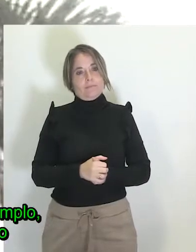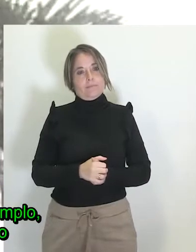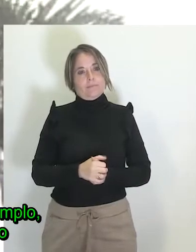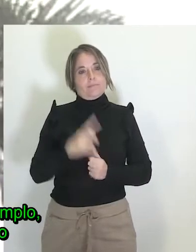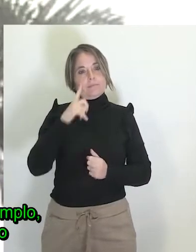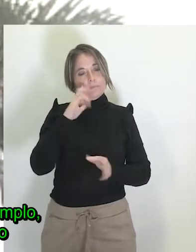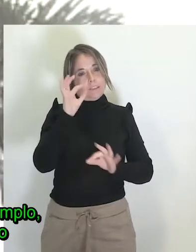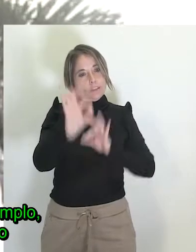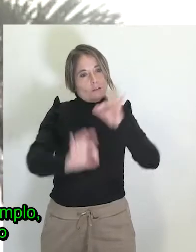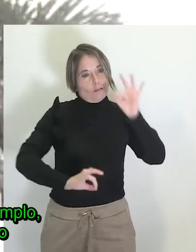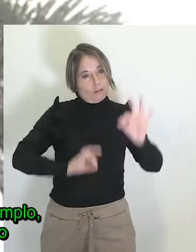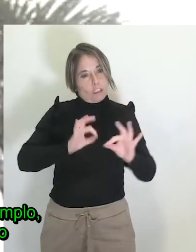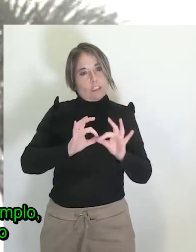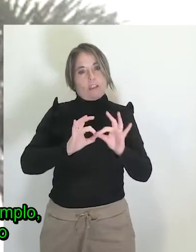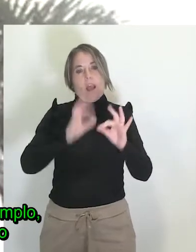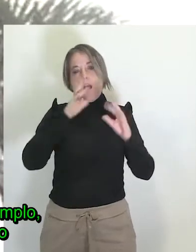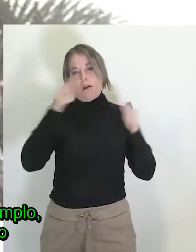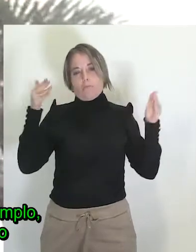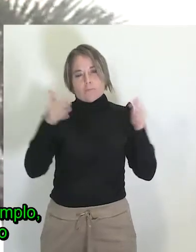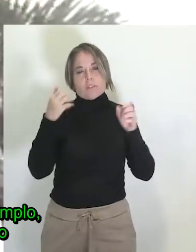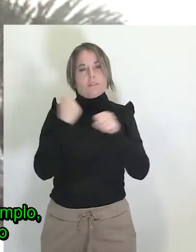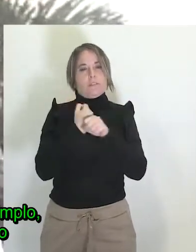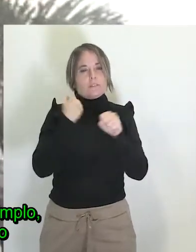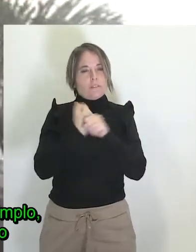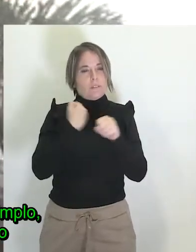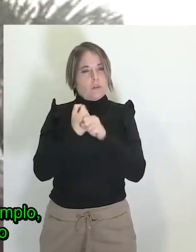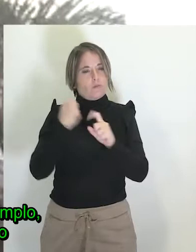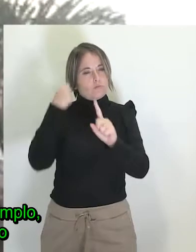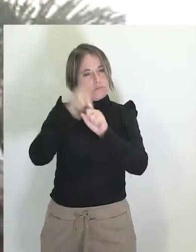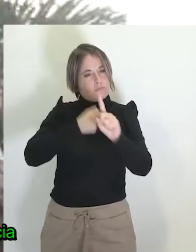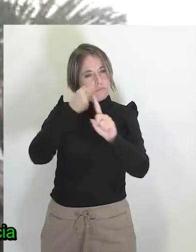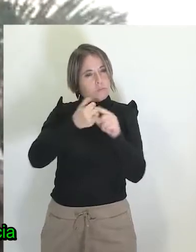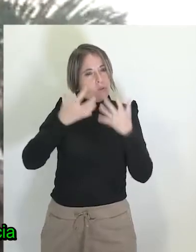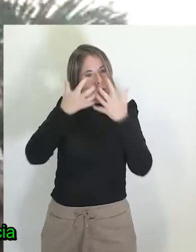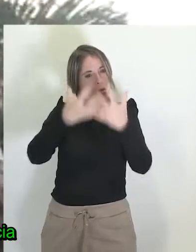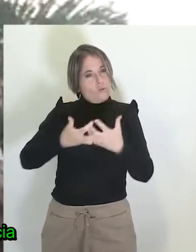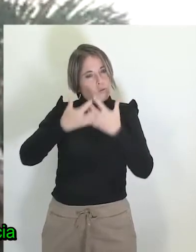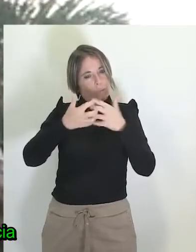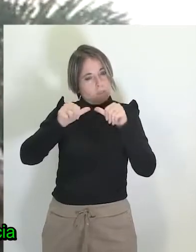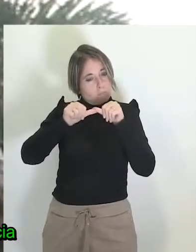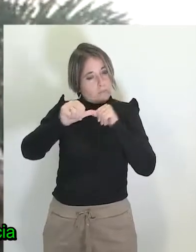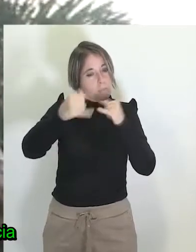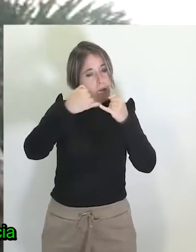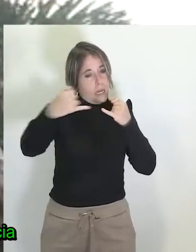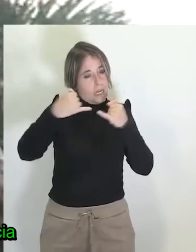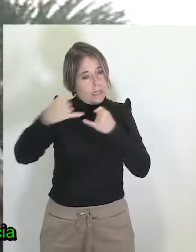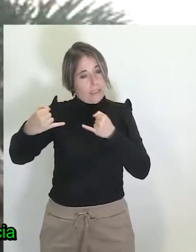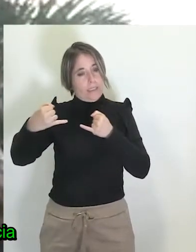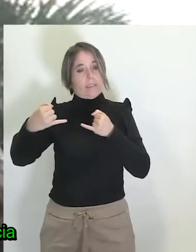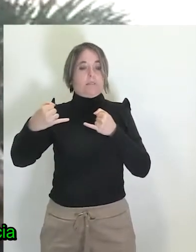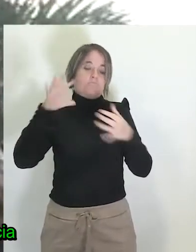Que las organizaciones, por ejemplo, están trabajando y luchando para estas líneas, para la búsqueda de